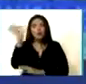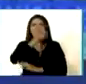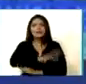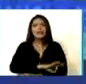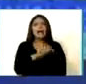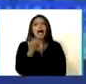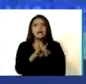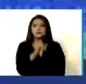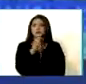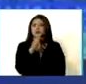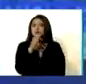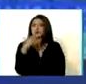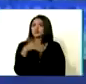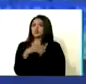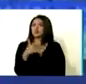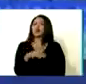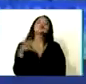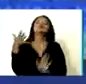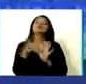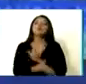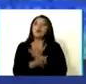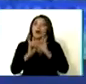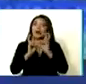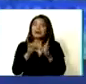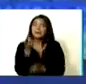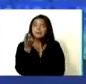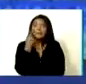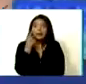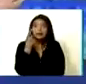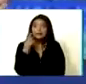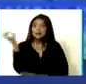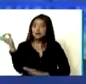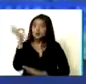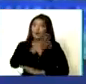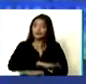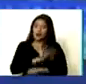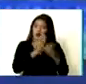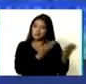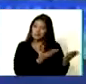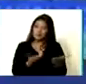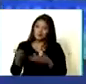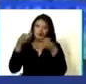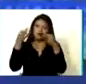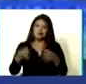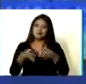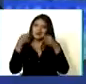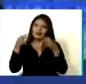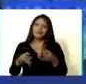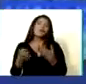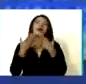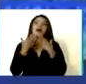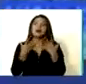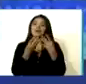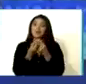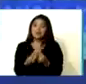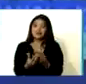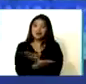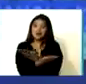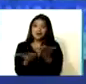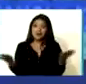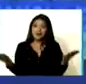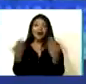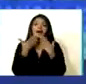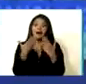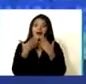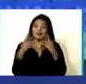información relacionada con este tema, así que pendientes y bueno, bienvenidos como siempre, un placer acompañarles, gracias por